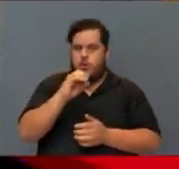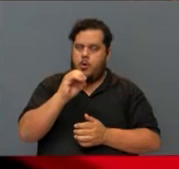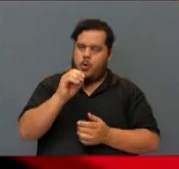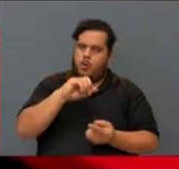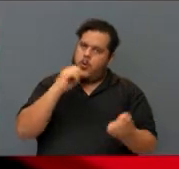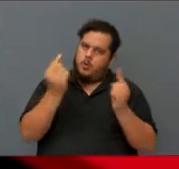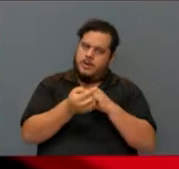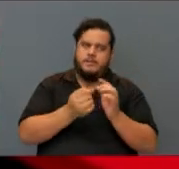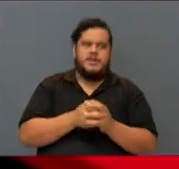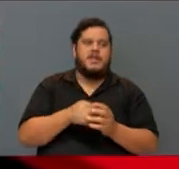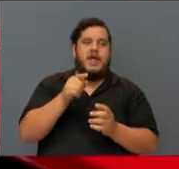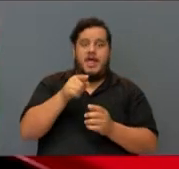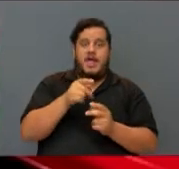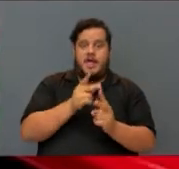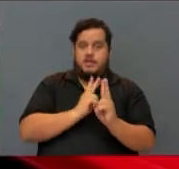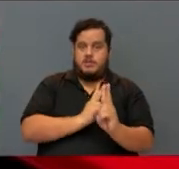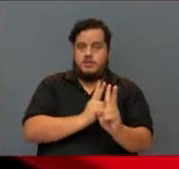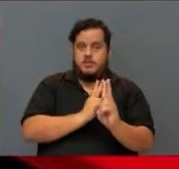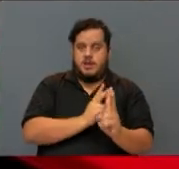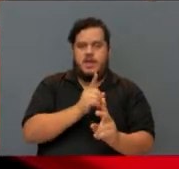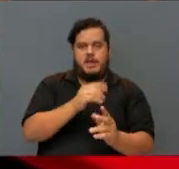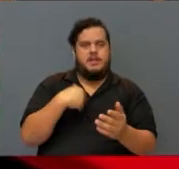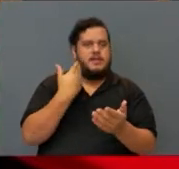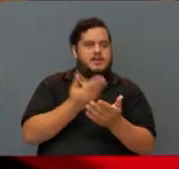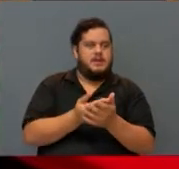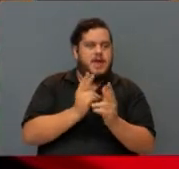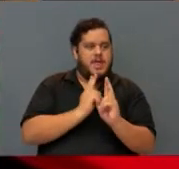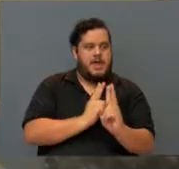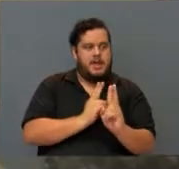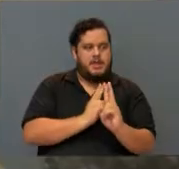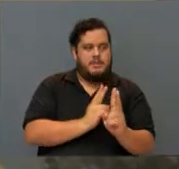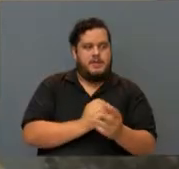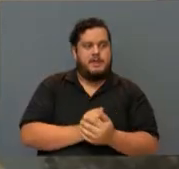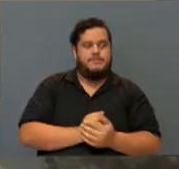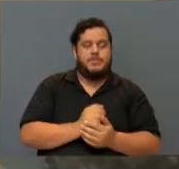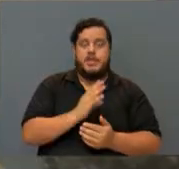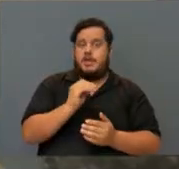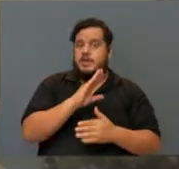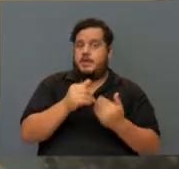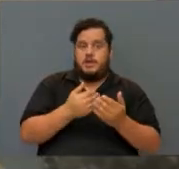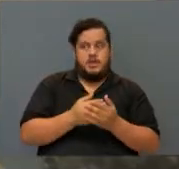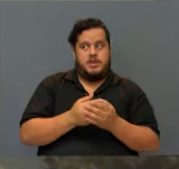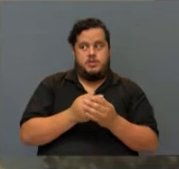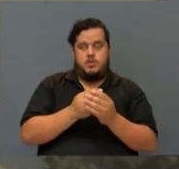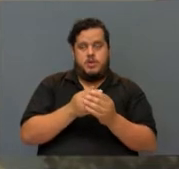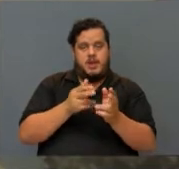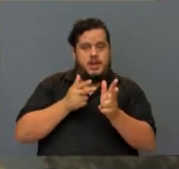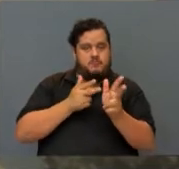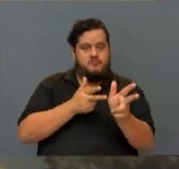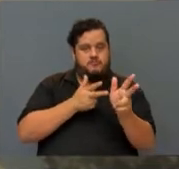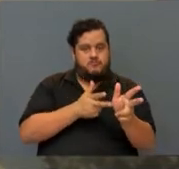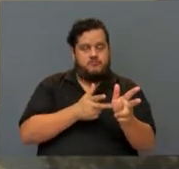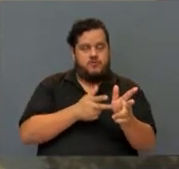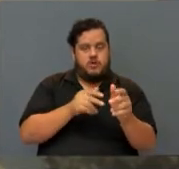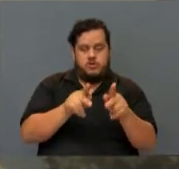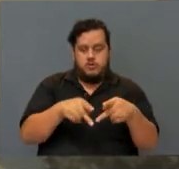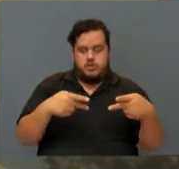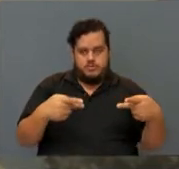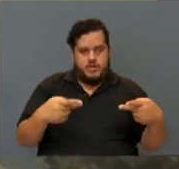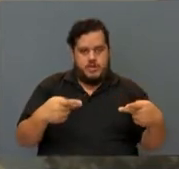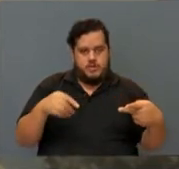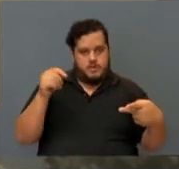vela estaba como cronológicamente está la llegada a la vela y toda la caravana los periódicos estos son los